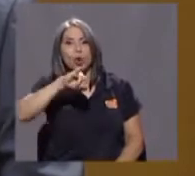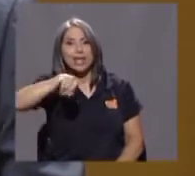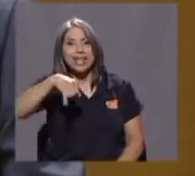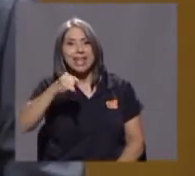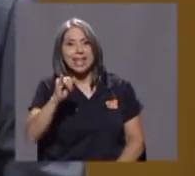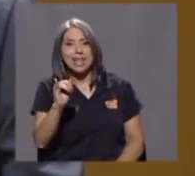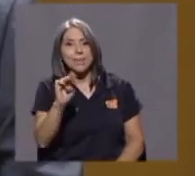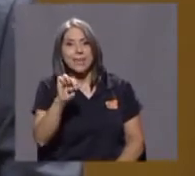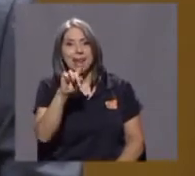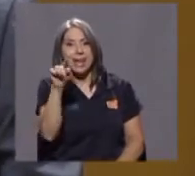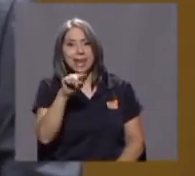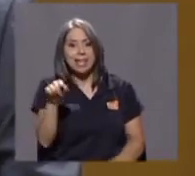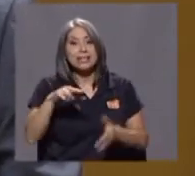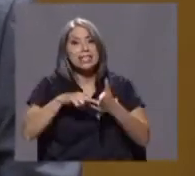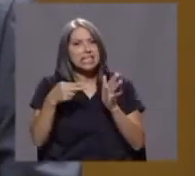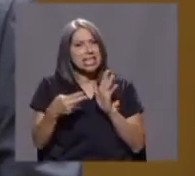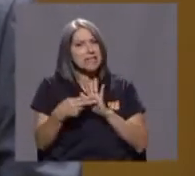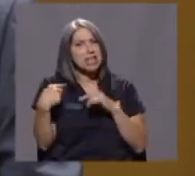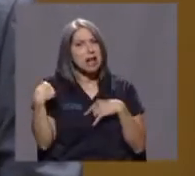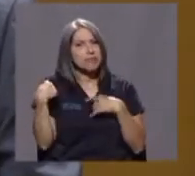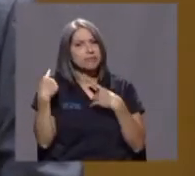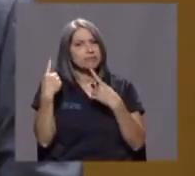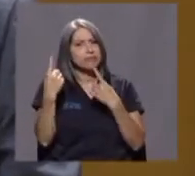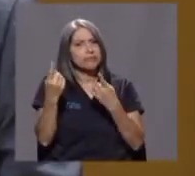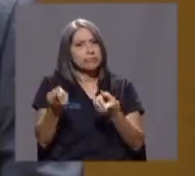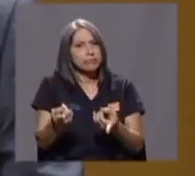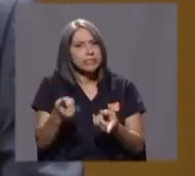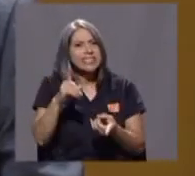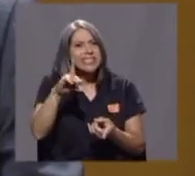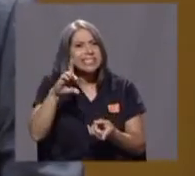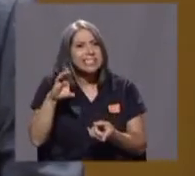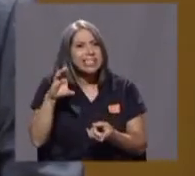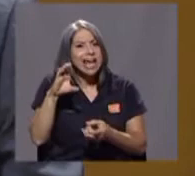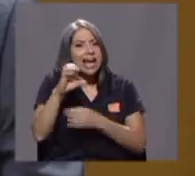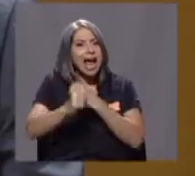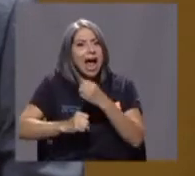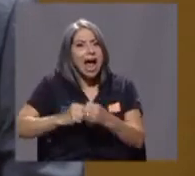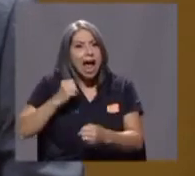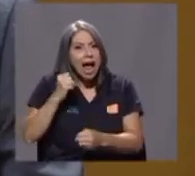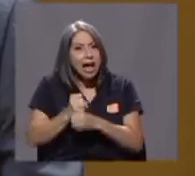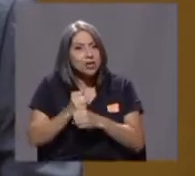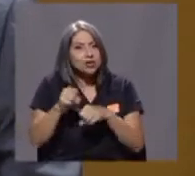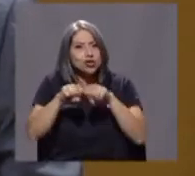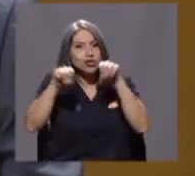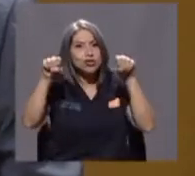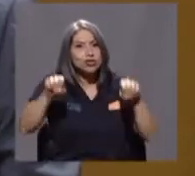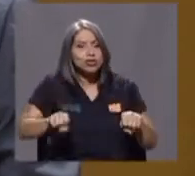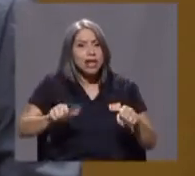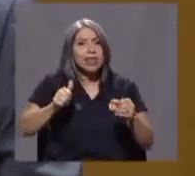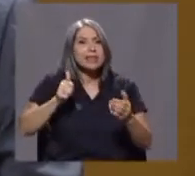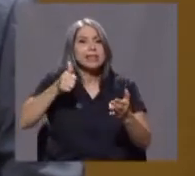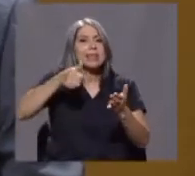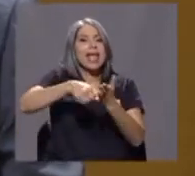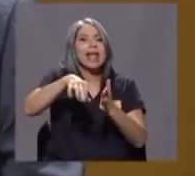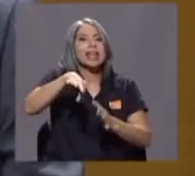exactamente 100 años, 100 años el régimen de elección en tercer grado indirecto. Entonces